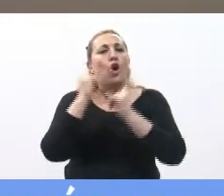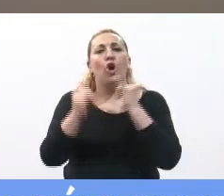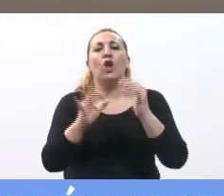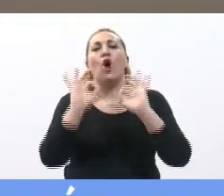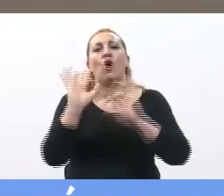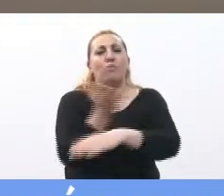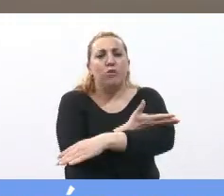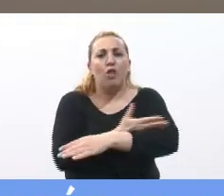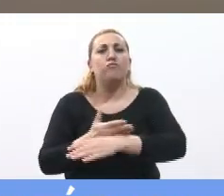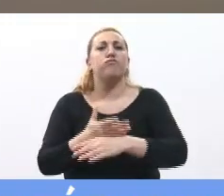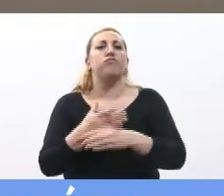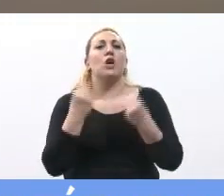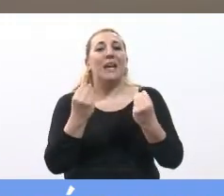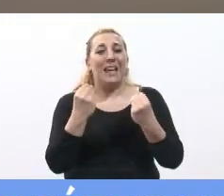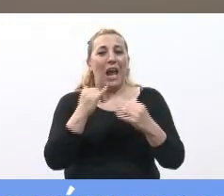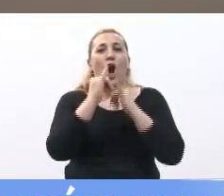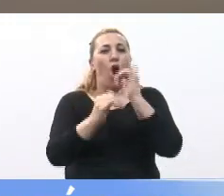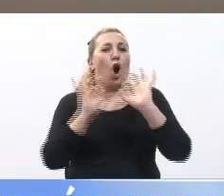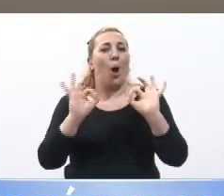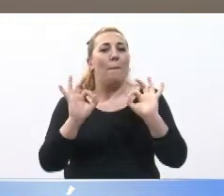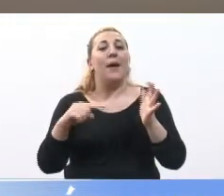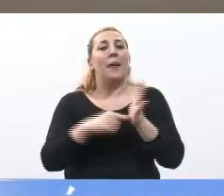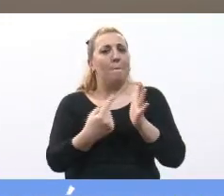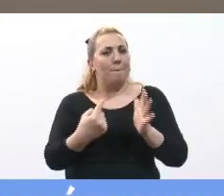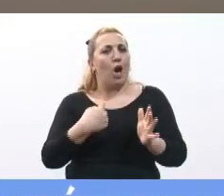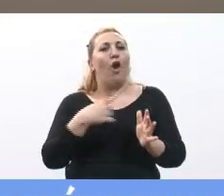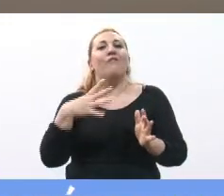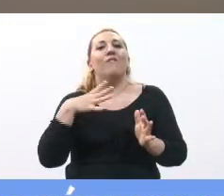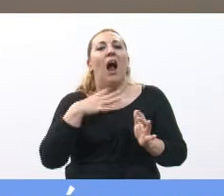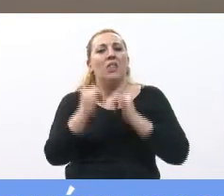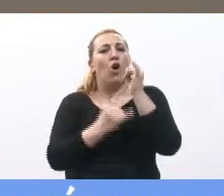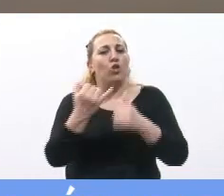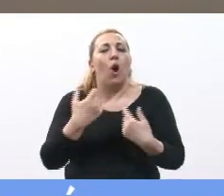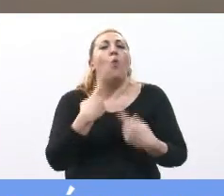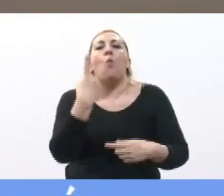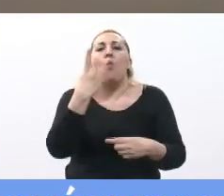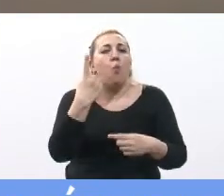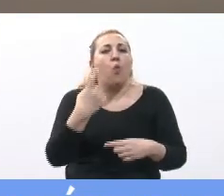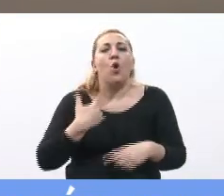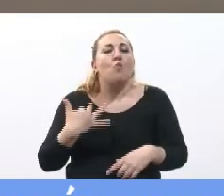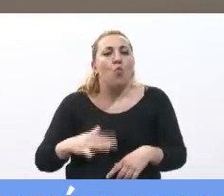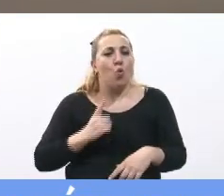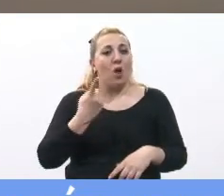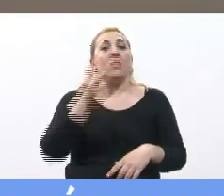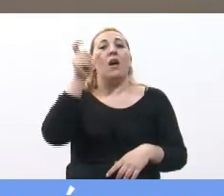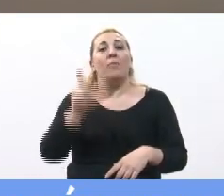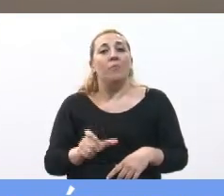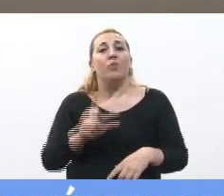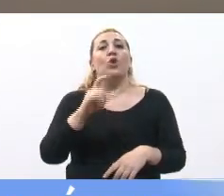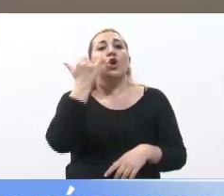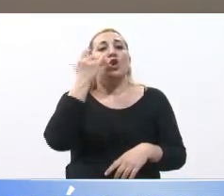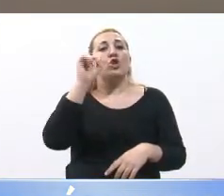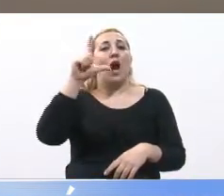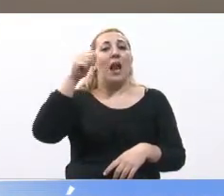su obra y de su legado, pero no han contado una cosa que a mí me llena de orgullo, y es que Yolanda ha sido una mujer